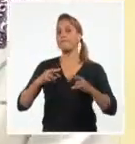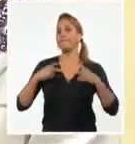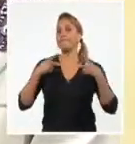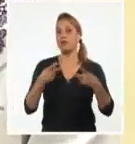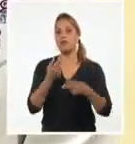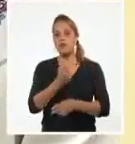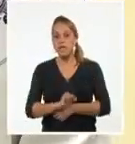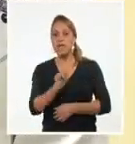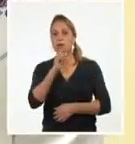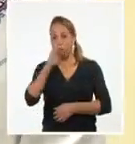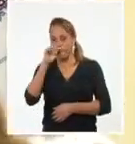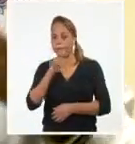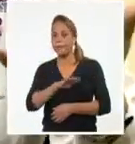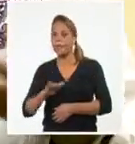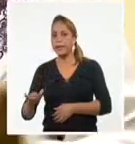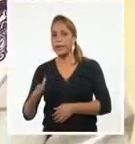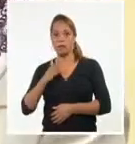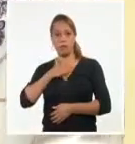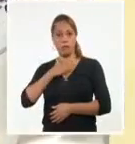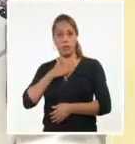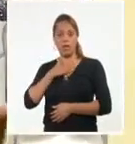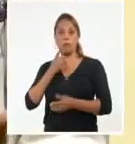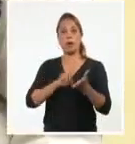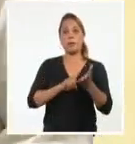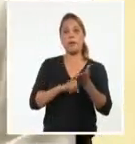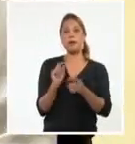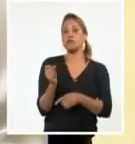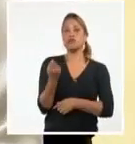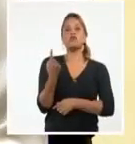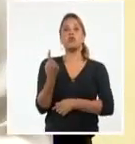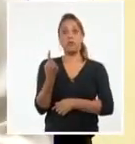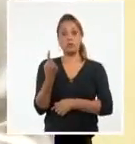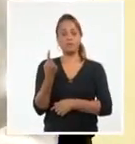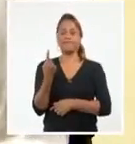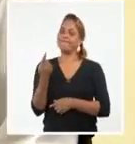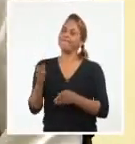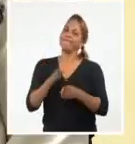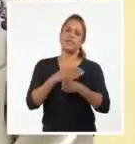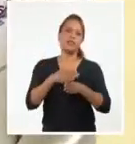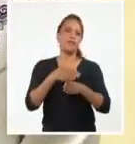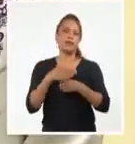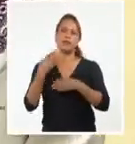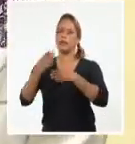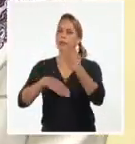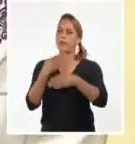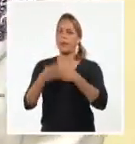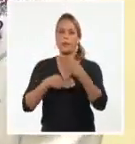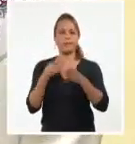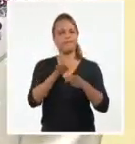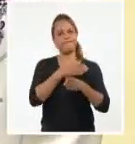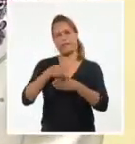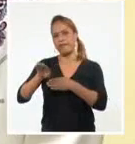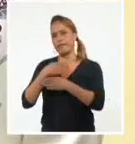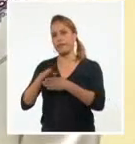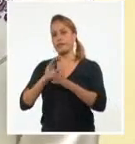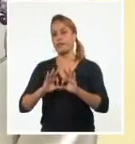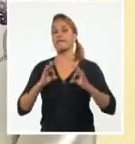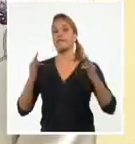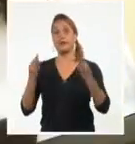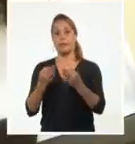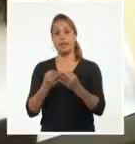hijos pequeños propios porque es padre soltero. Hay una diversidad tan enorme de familias, hay